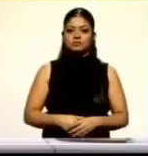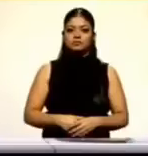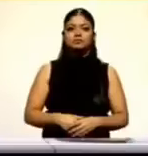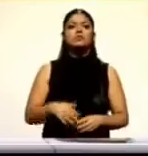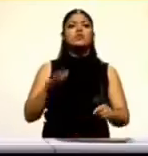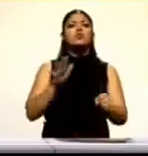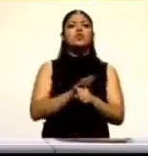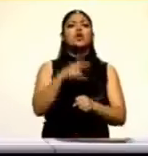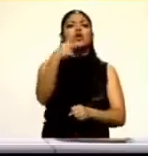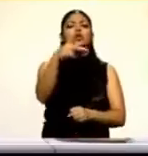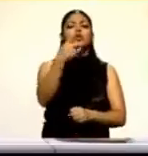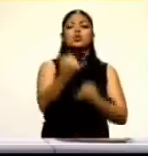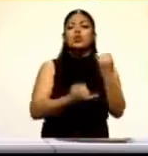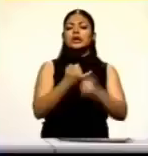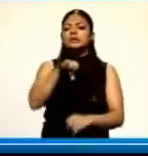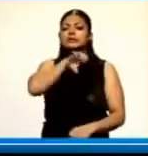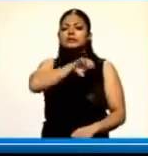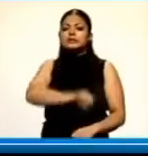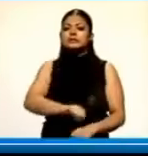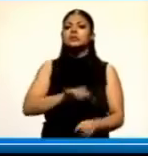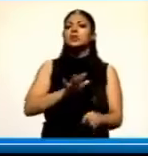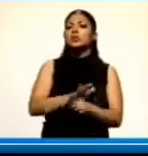¿Cuáles son tus juguetes preferidos?